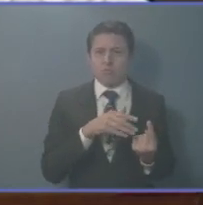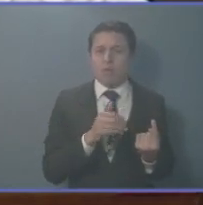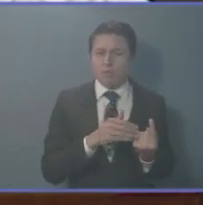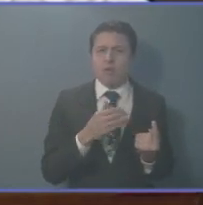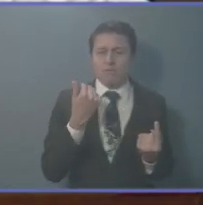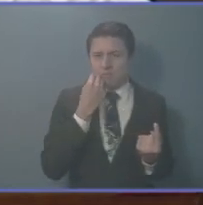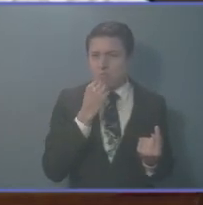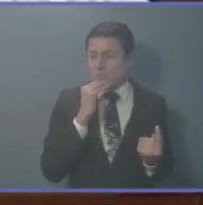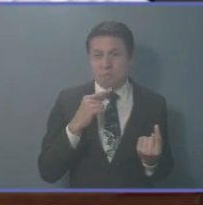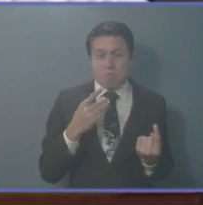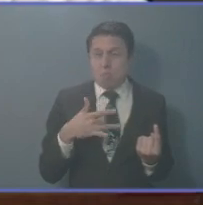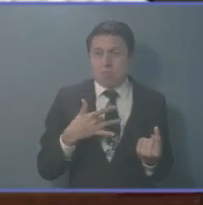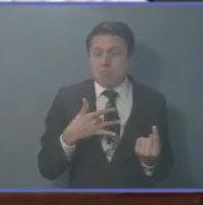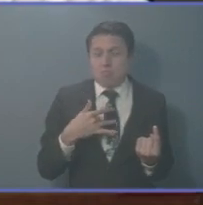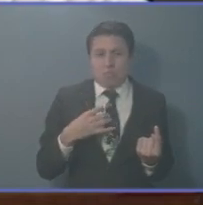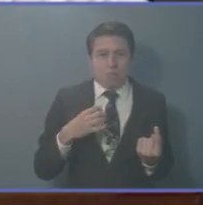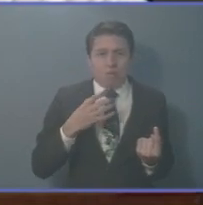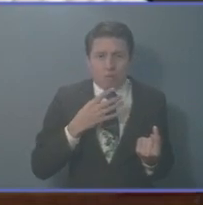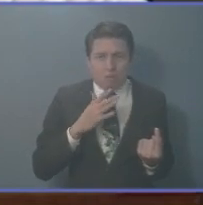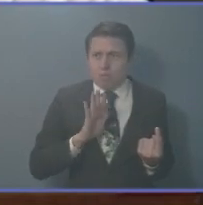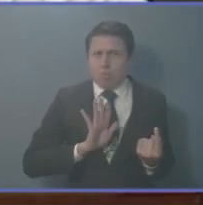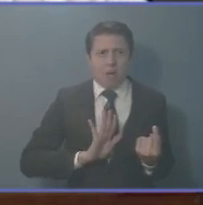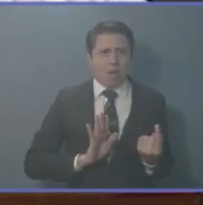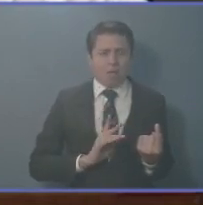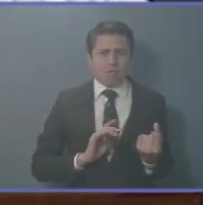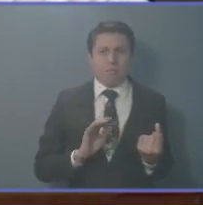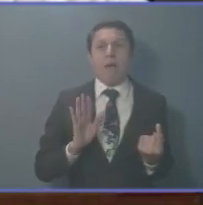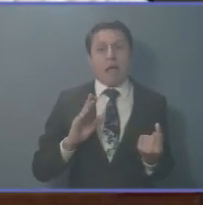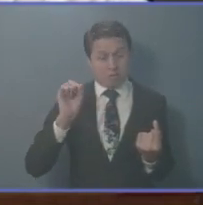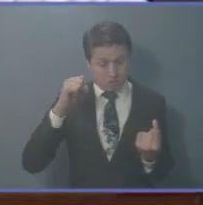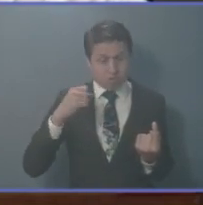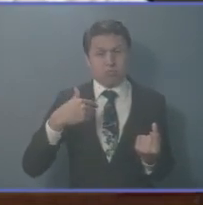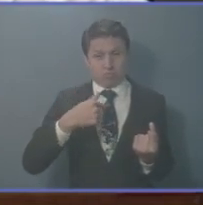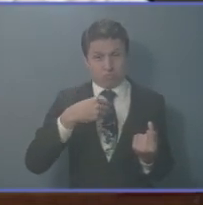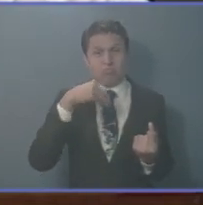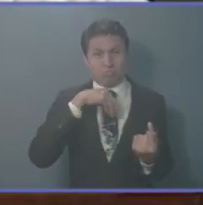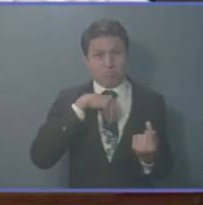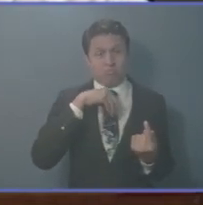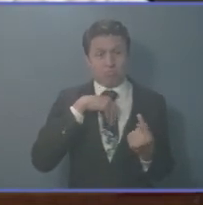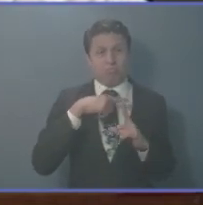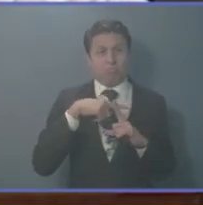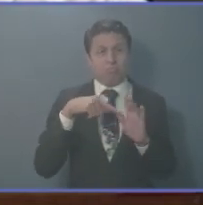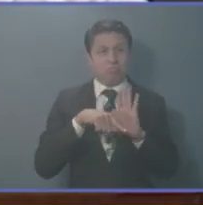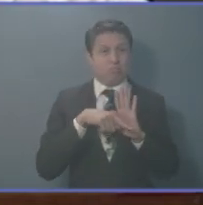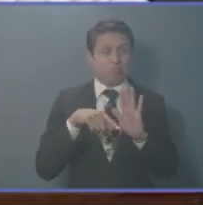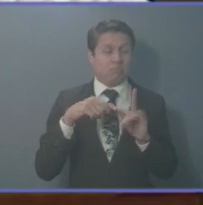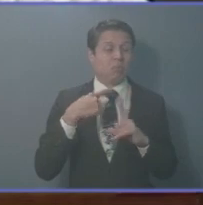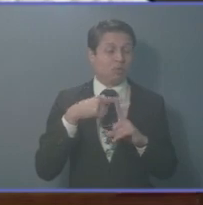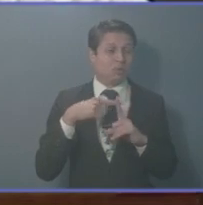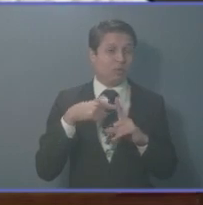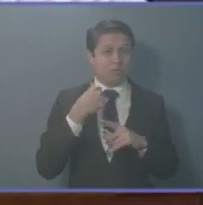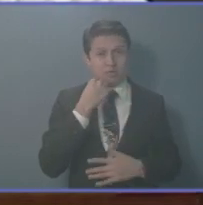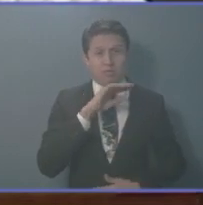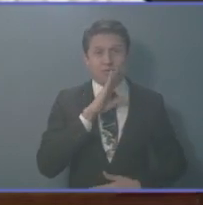comorbilidades. Son enfermedades de larga duración y por lo general de progresión lenta.